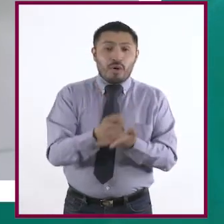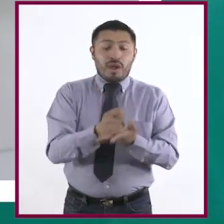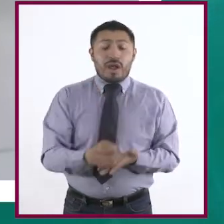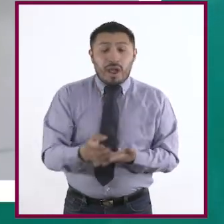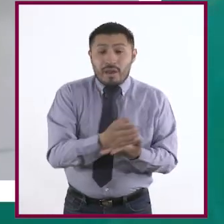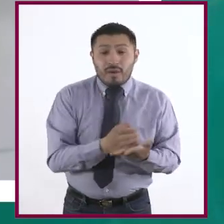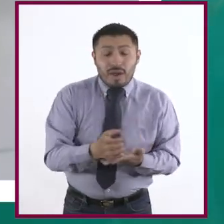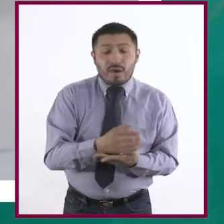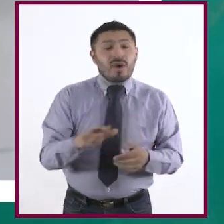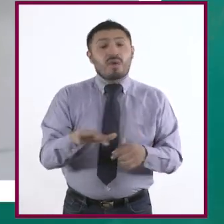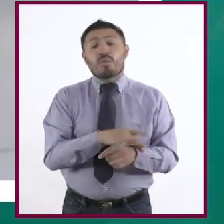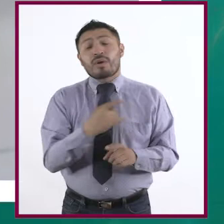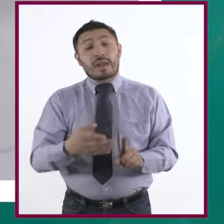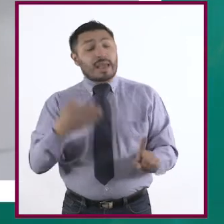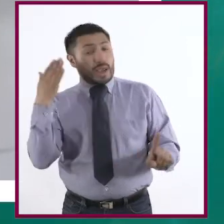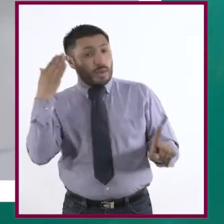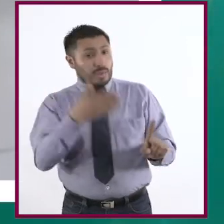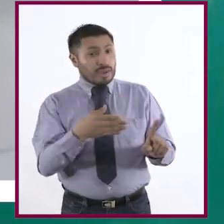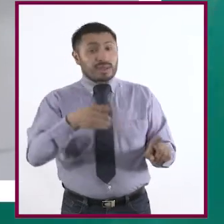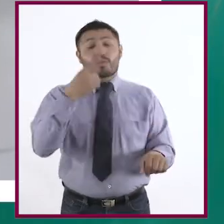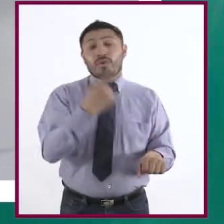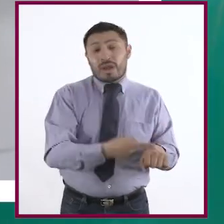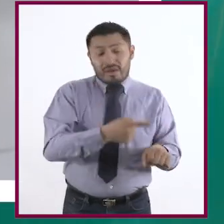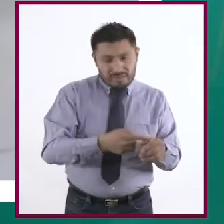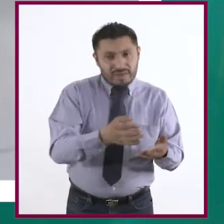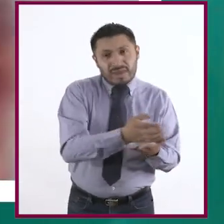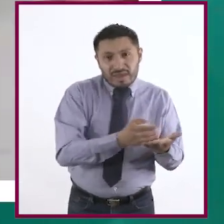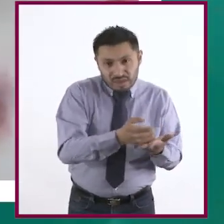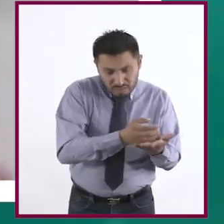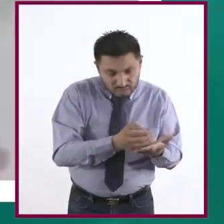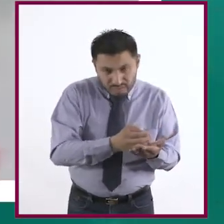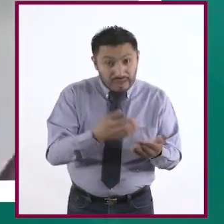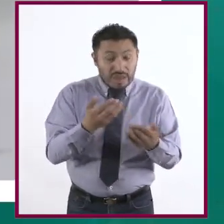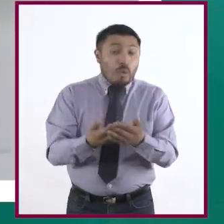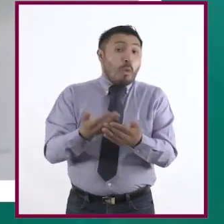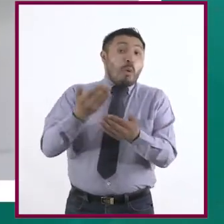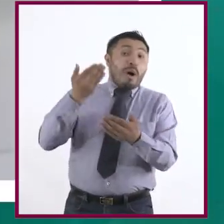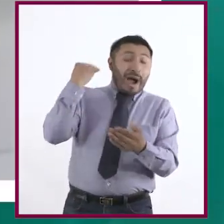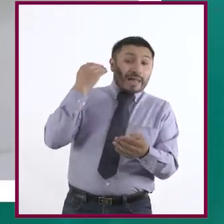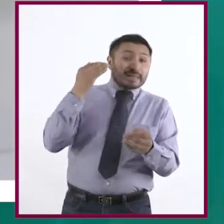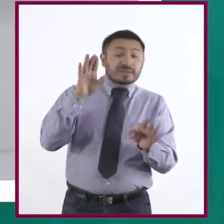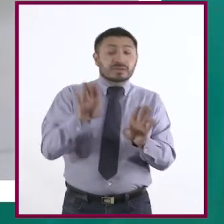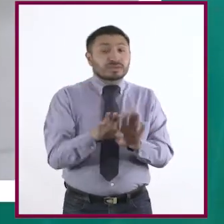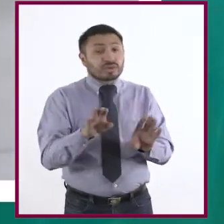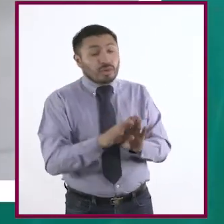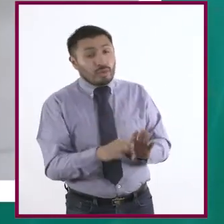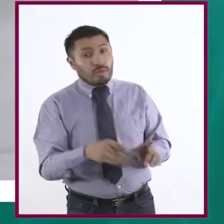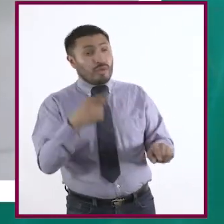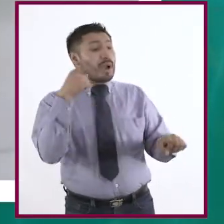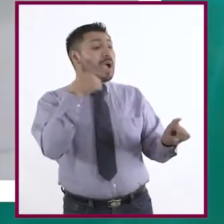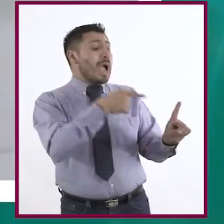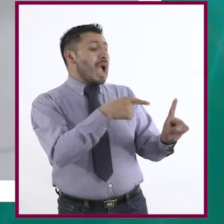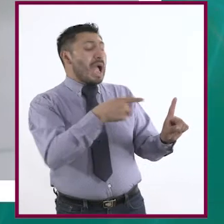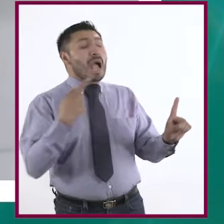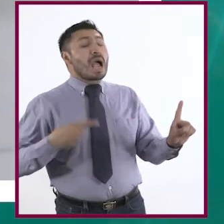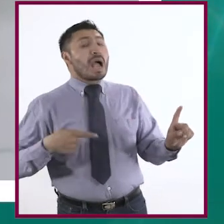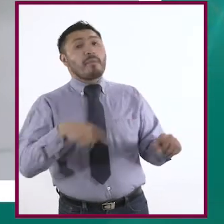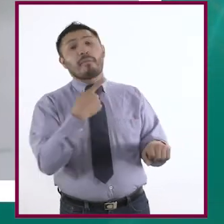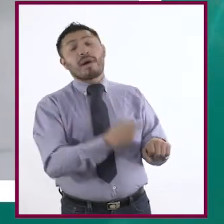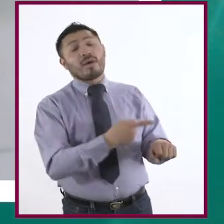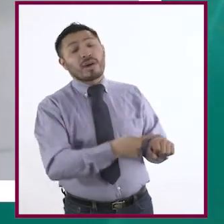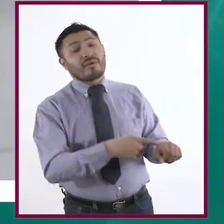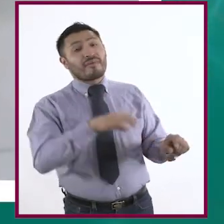encaminada principalmente a eliminar enfermedades, ya no tanto como a mediados del siglo pasado, donde se buscaba eliminar